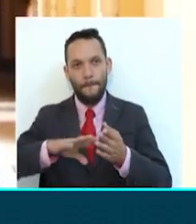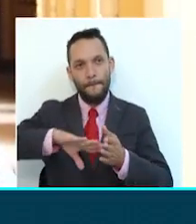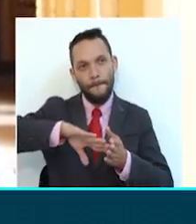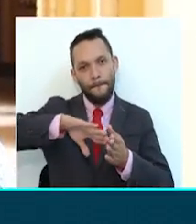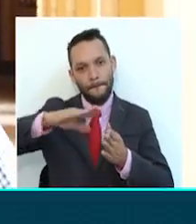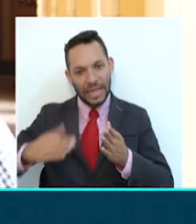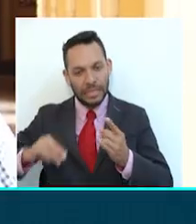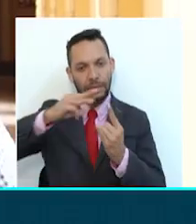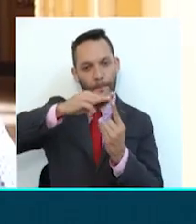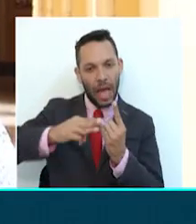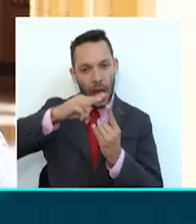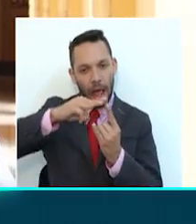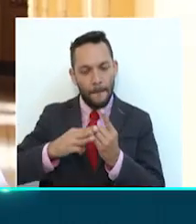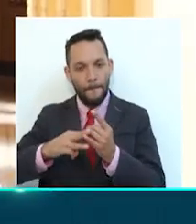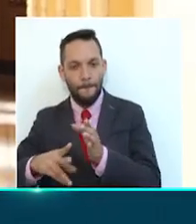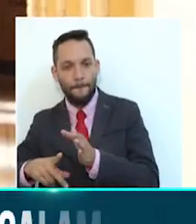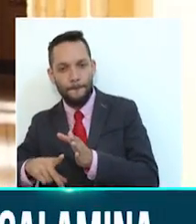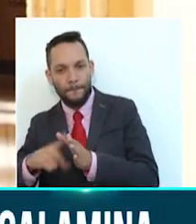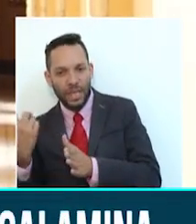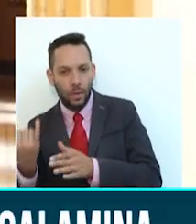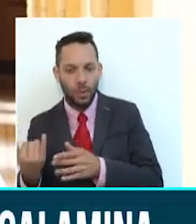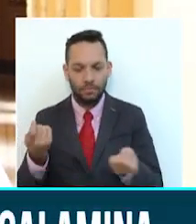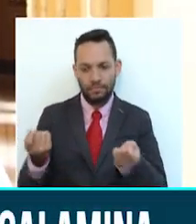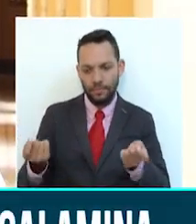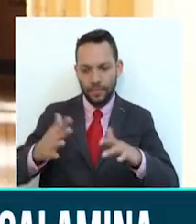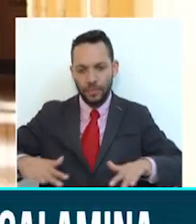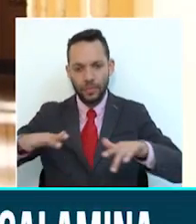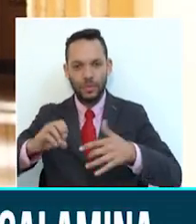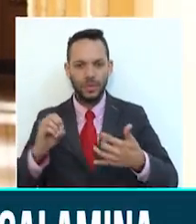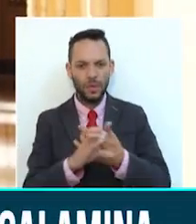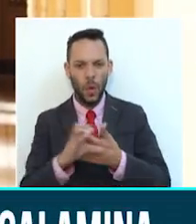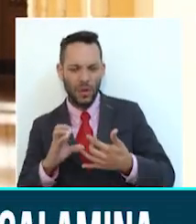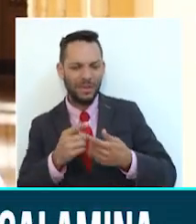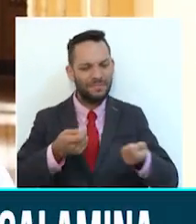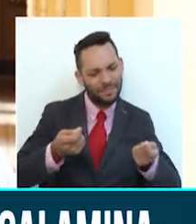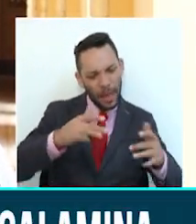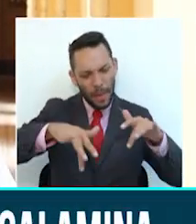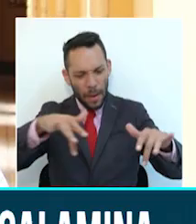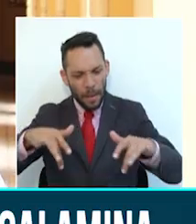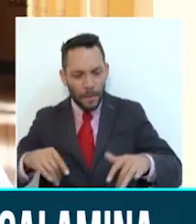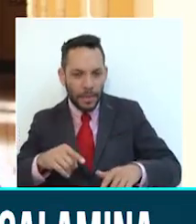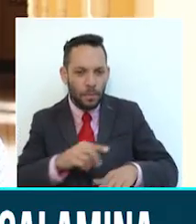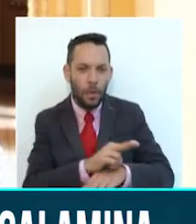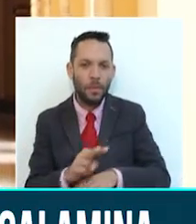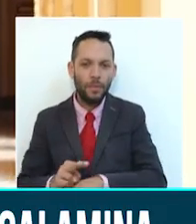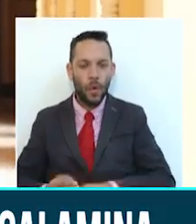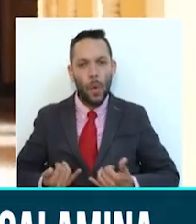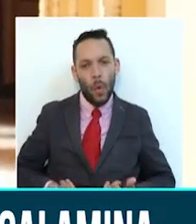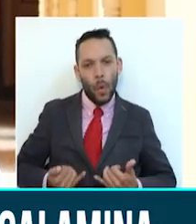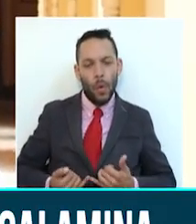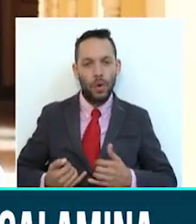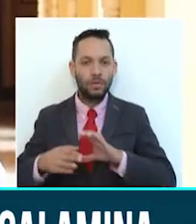Samaná, Victoria, y en el occidente del departamento y norte también, pero un poco más leves. Hoy, según el